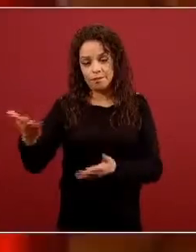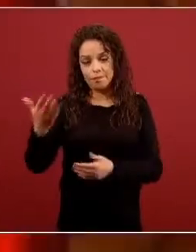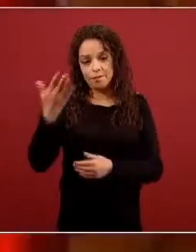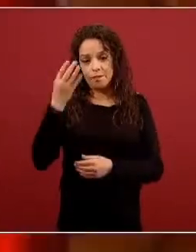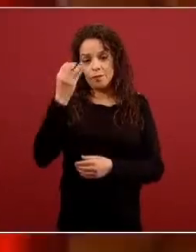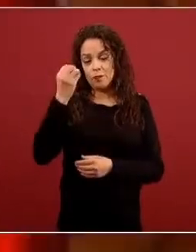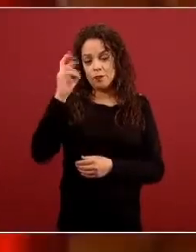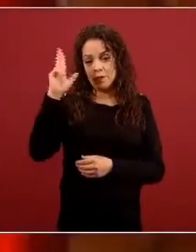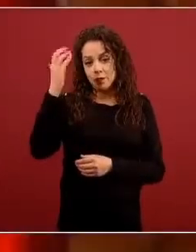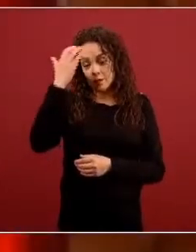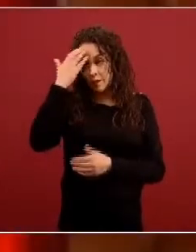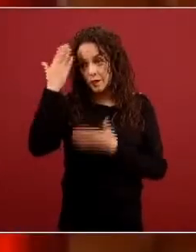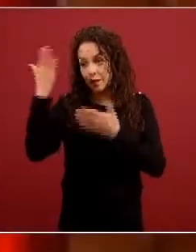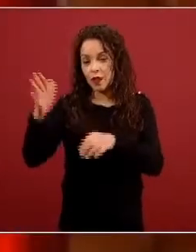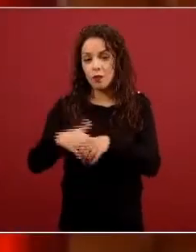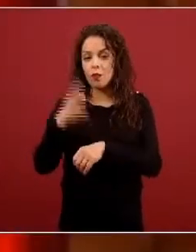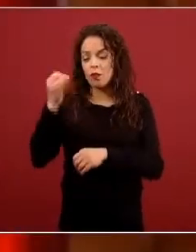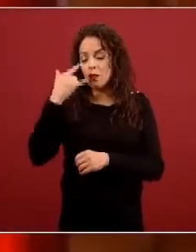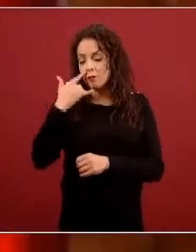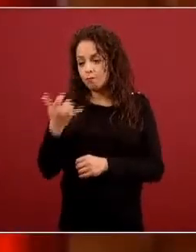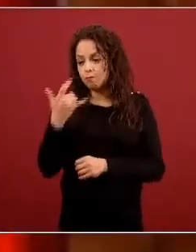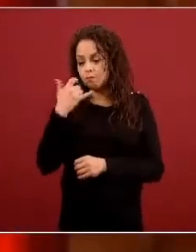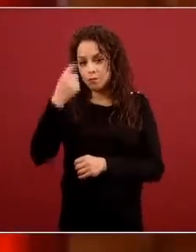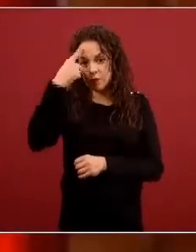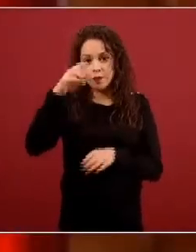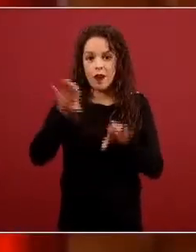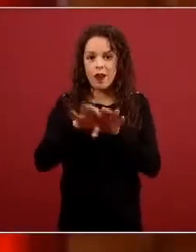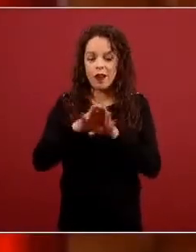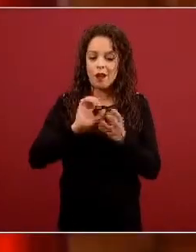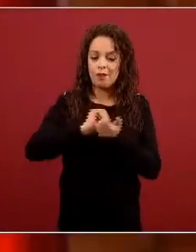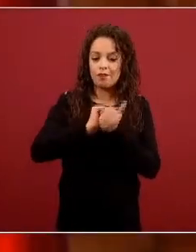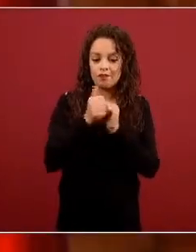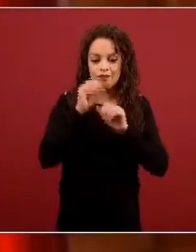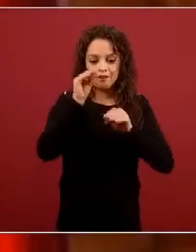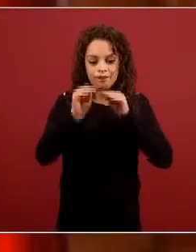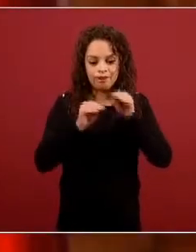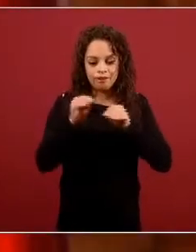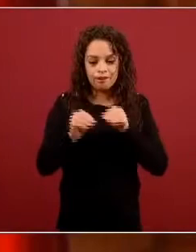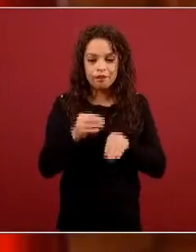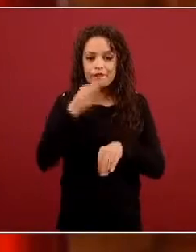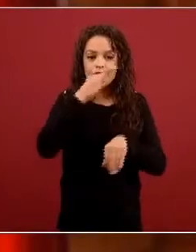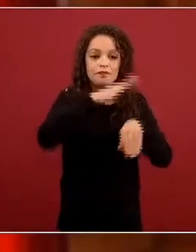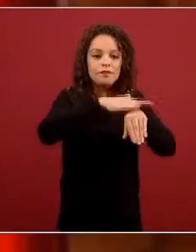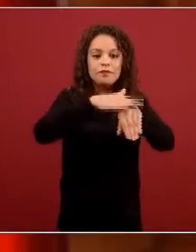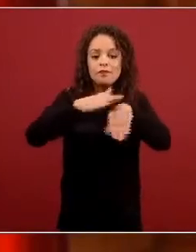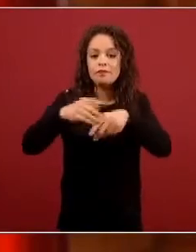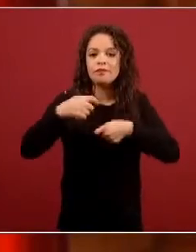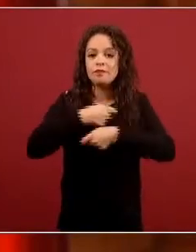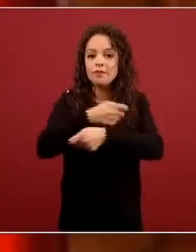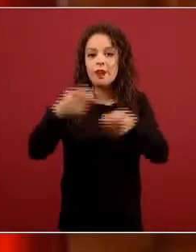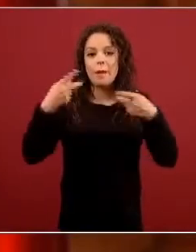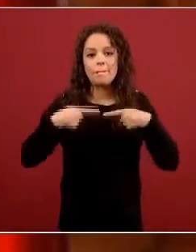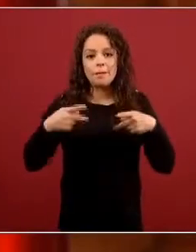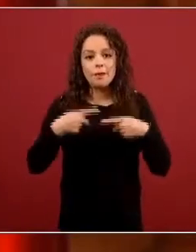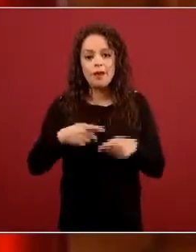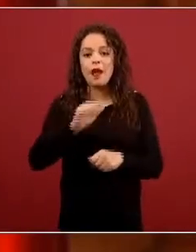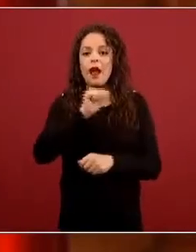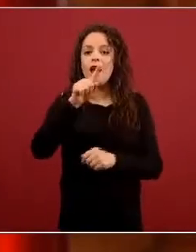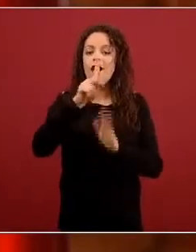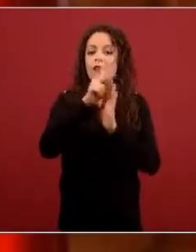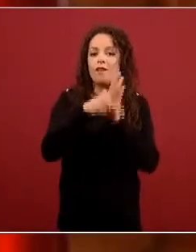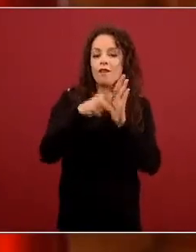hace para transformar los mensajes que queremos dar a las personas en videos, en spots de